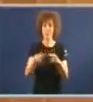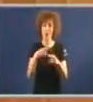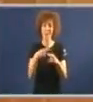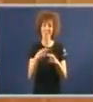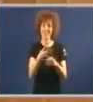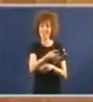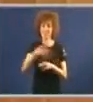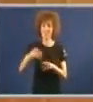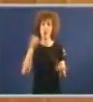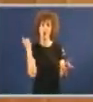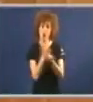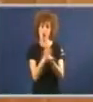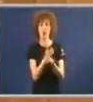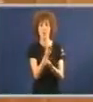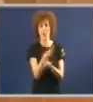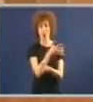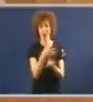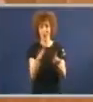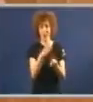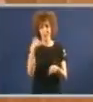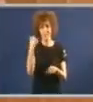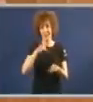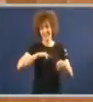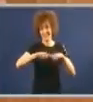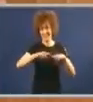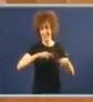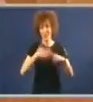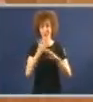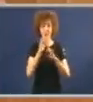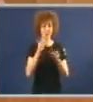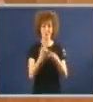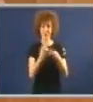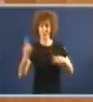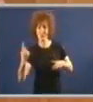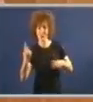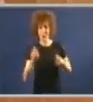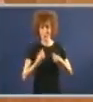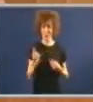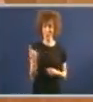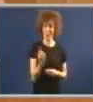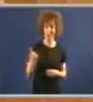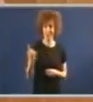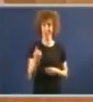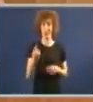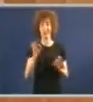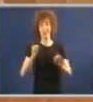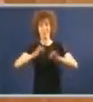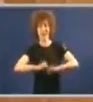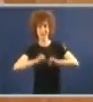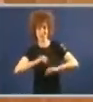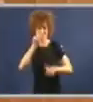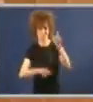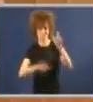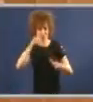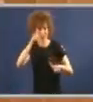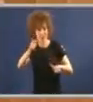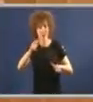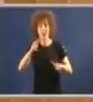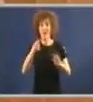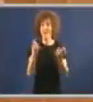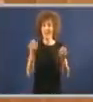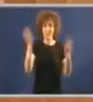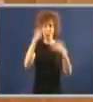loita contra a violencia machista. A dispersión xeográfica, o illamento, o despoboamento, o envellecemento da poboación, a